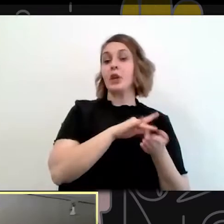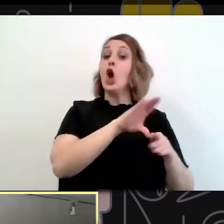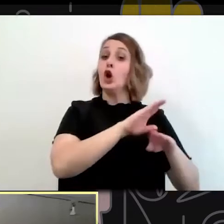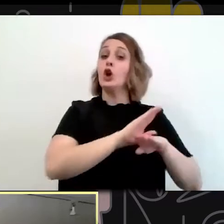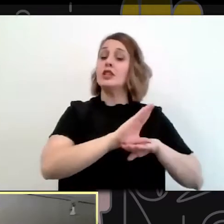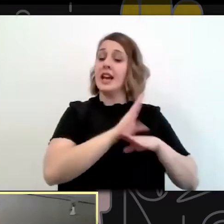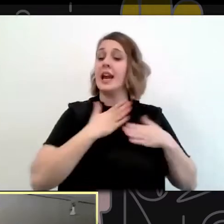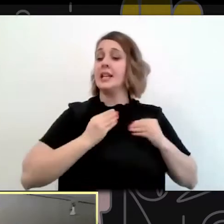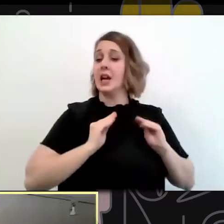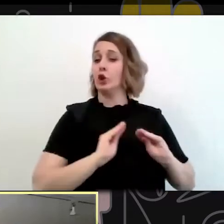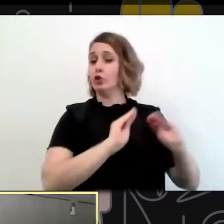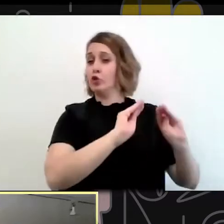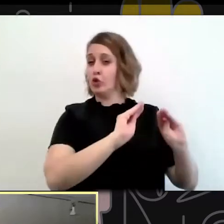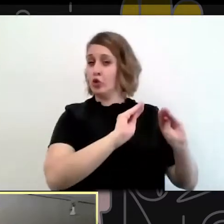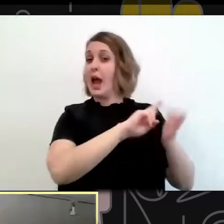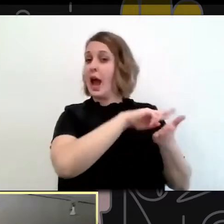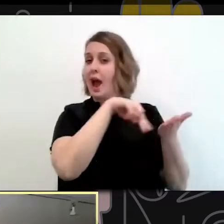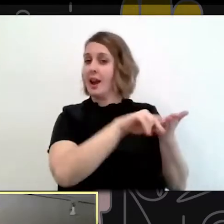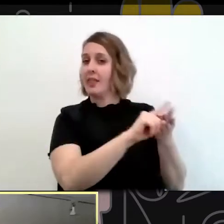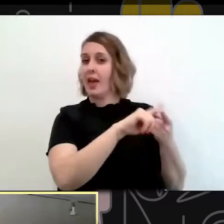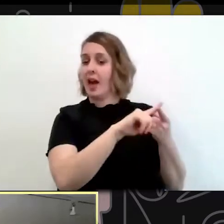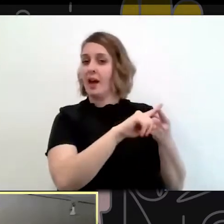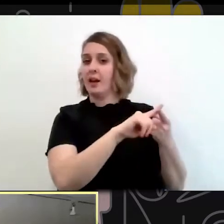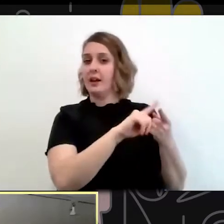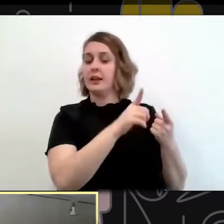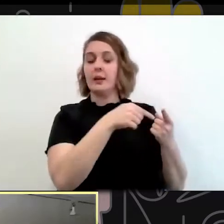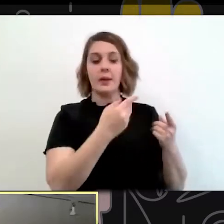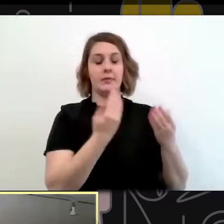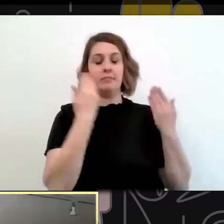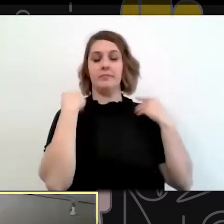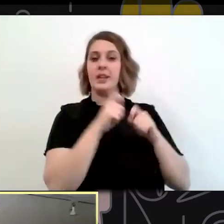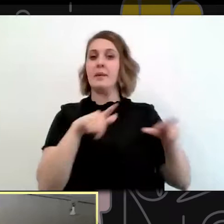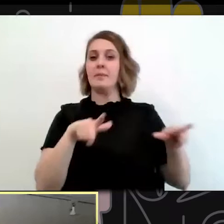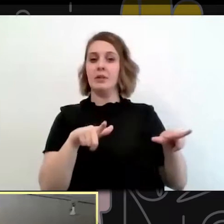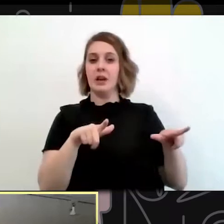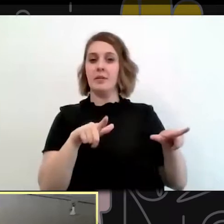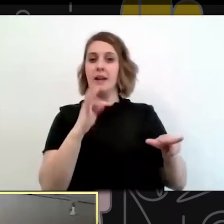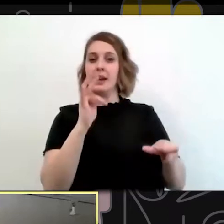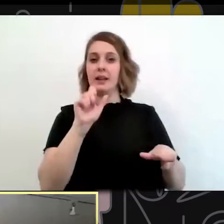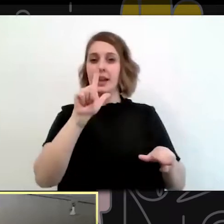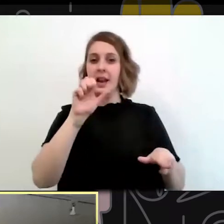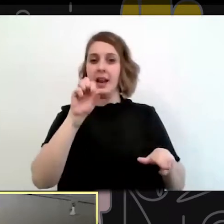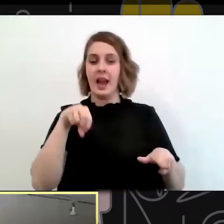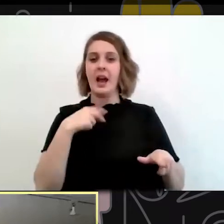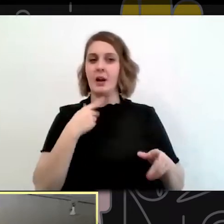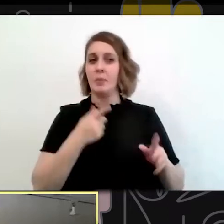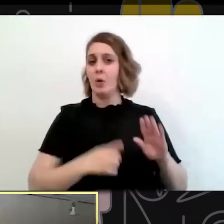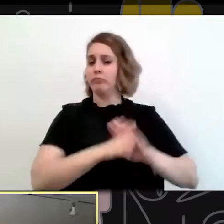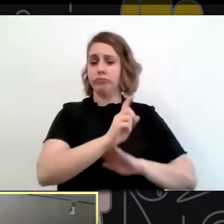Consejería de Salud de Galicia y a cargo de la plataforma Telea, que es la más avanzada,